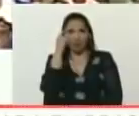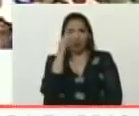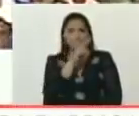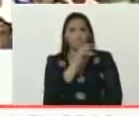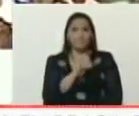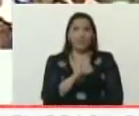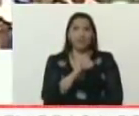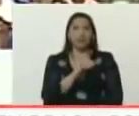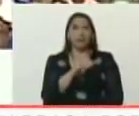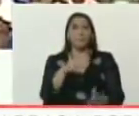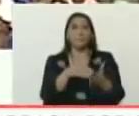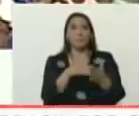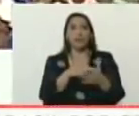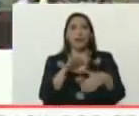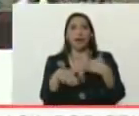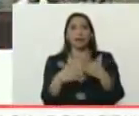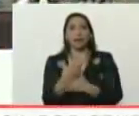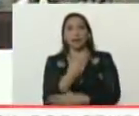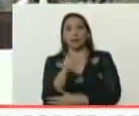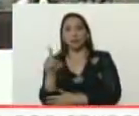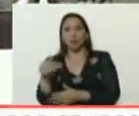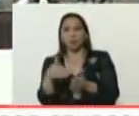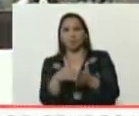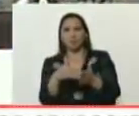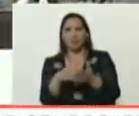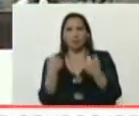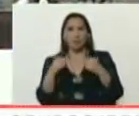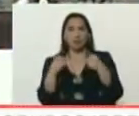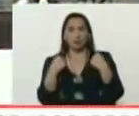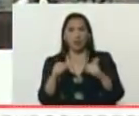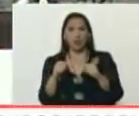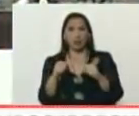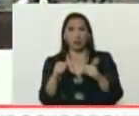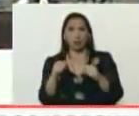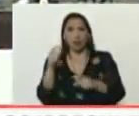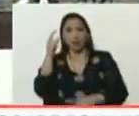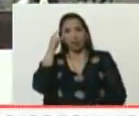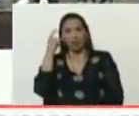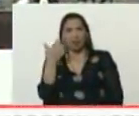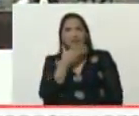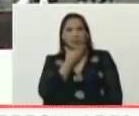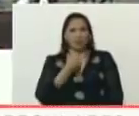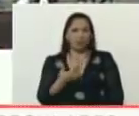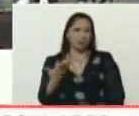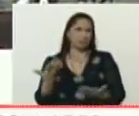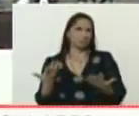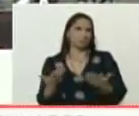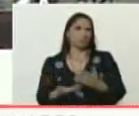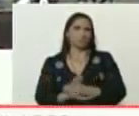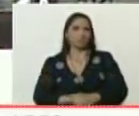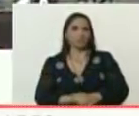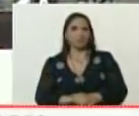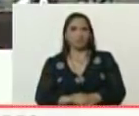a 31.000, preparándose para la fecha que ellos dijeron. ¡Ah!